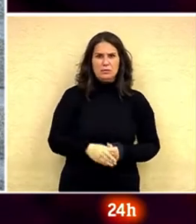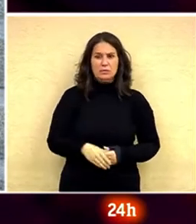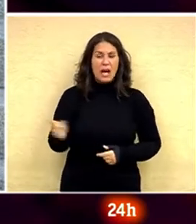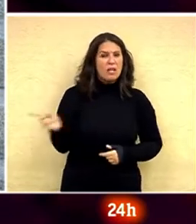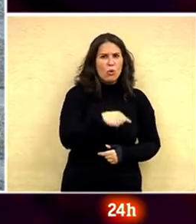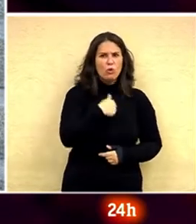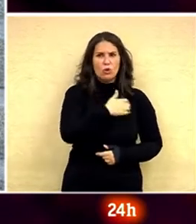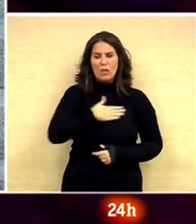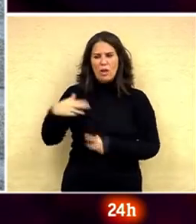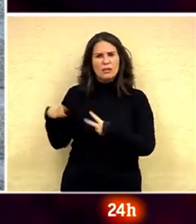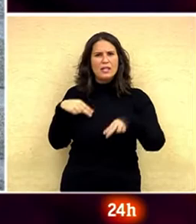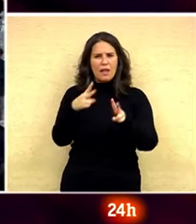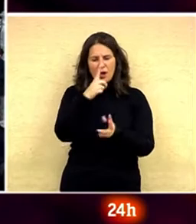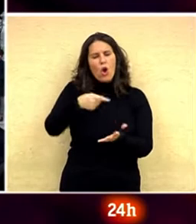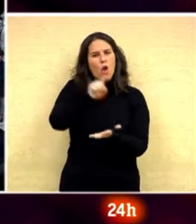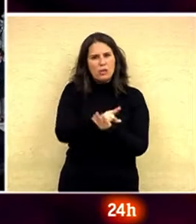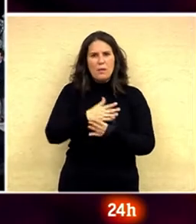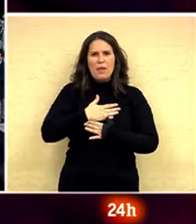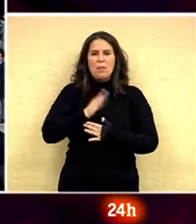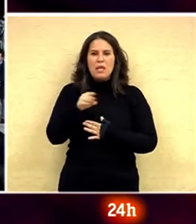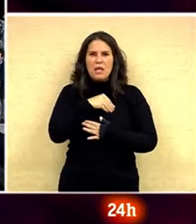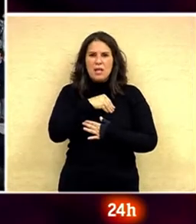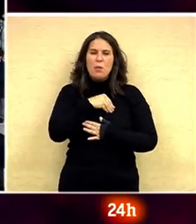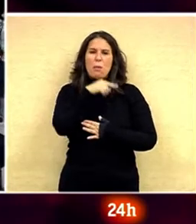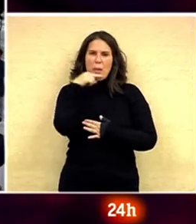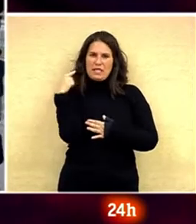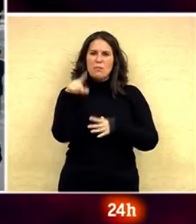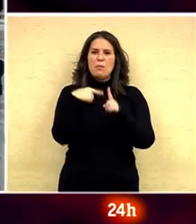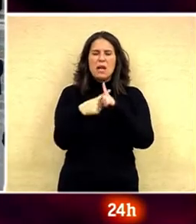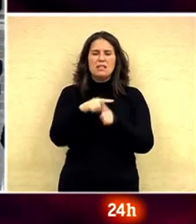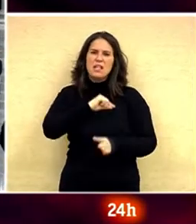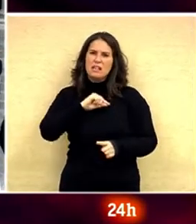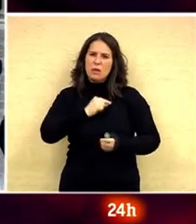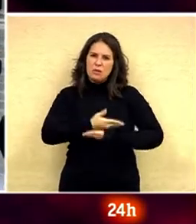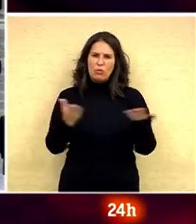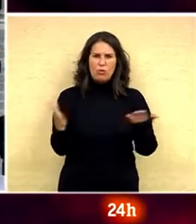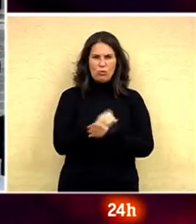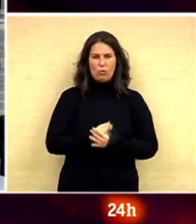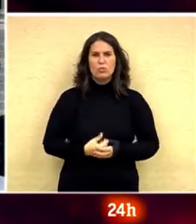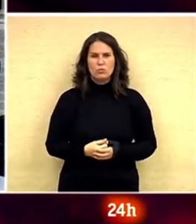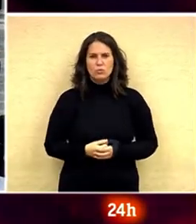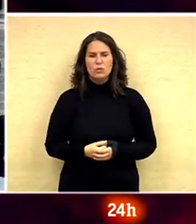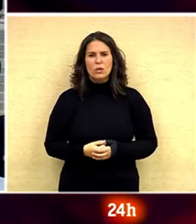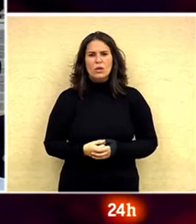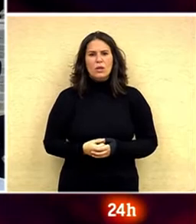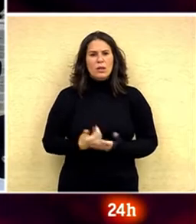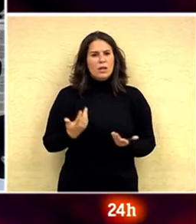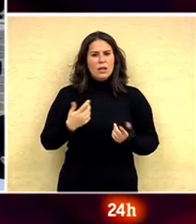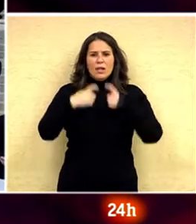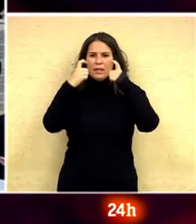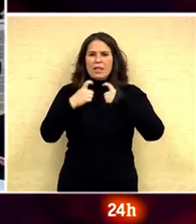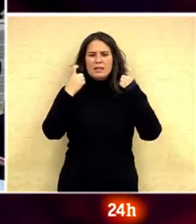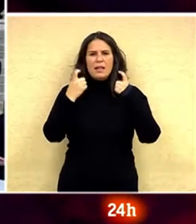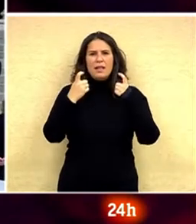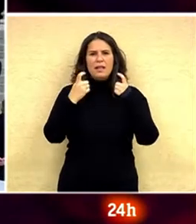A todos ellos traslado una vez más mi pésame y el sentimiento por todo lo sufrido. Evitar,